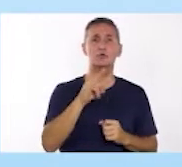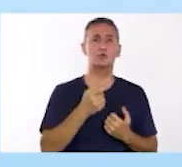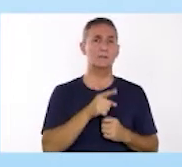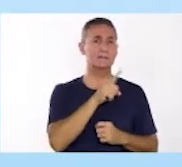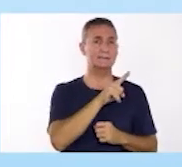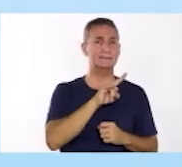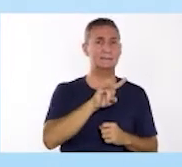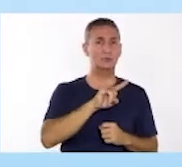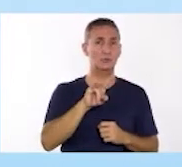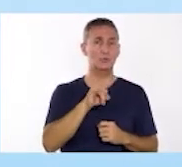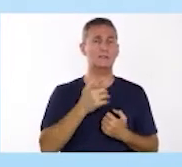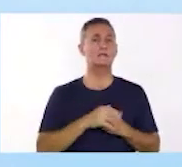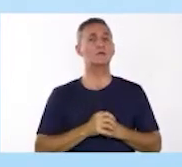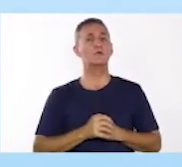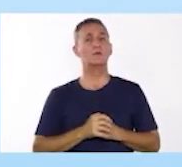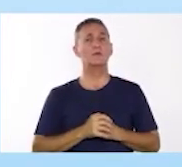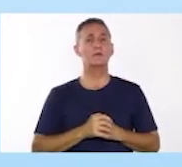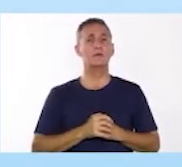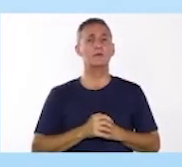199